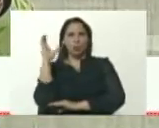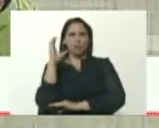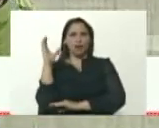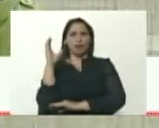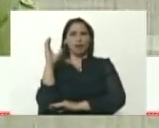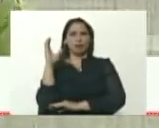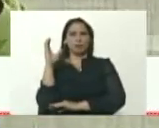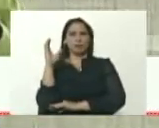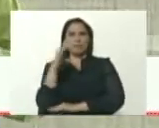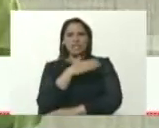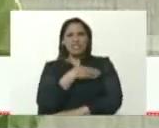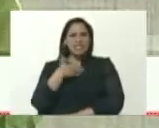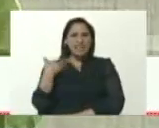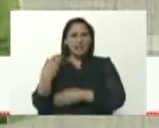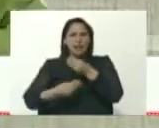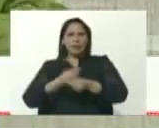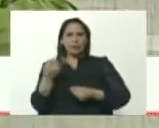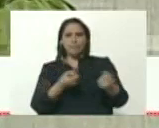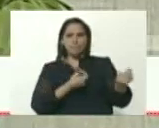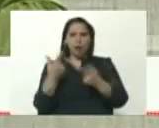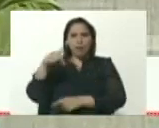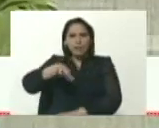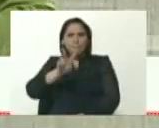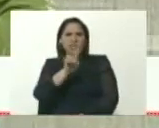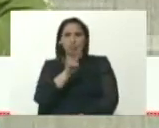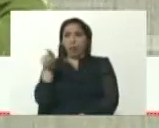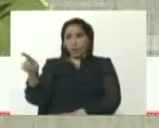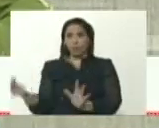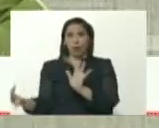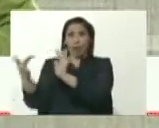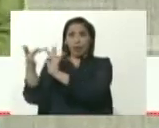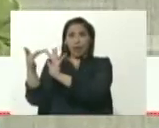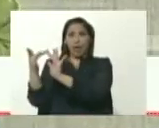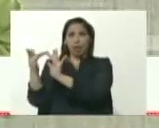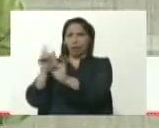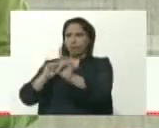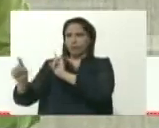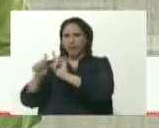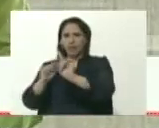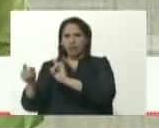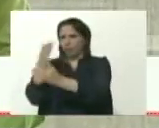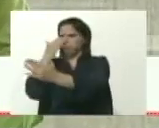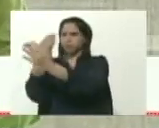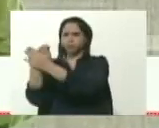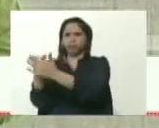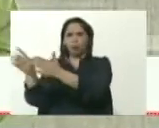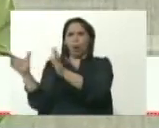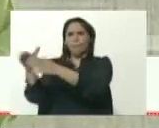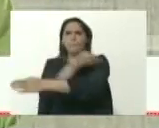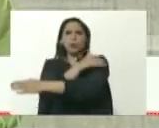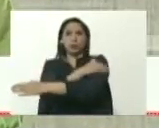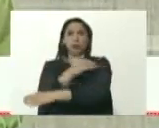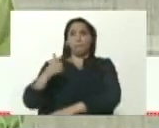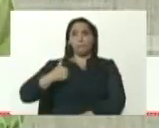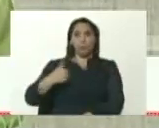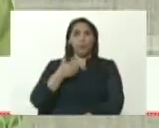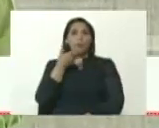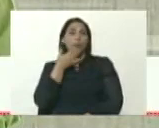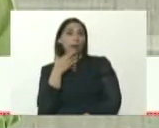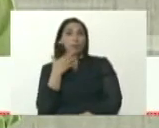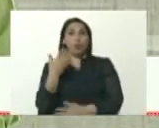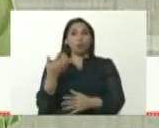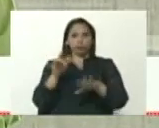le han tratado de traer a Venezuela. Son aliados directos. Dice, aprovecho porque me escriben del